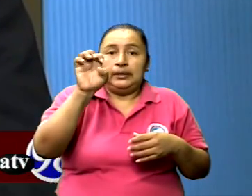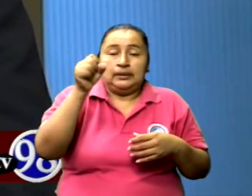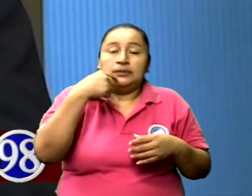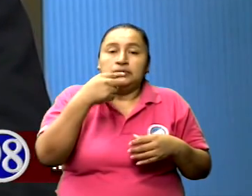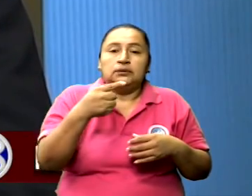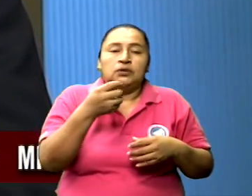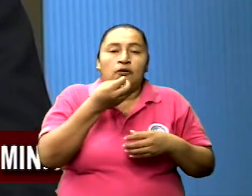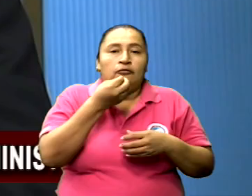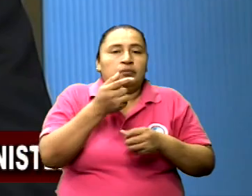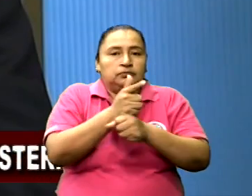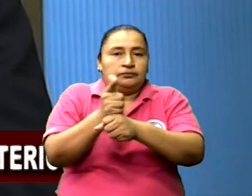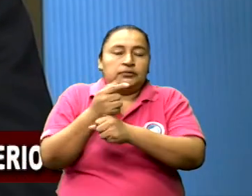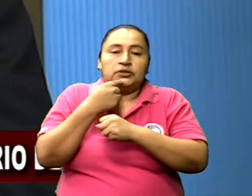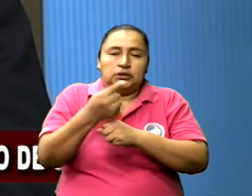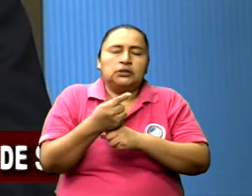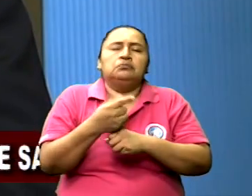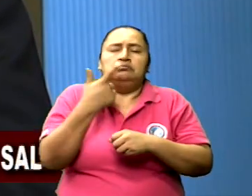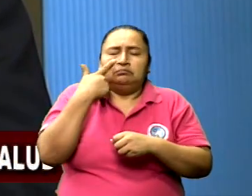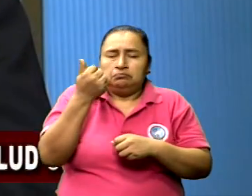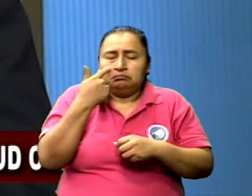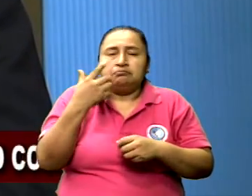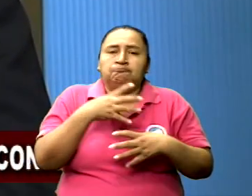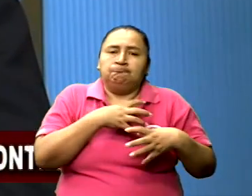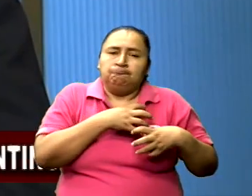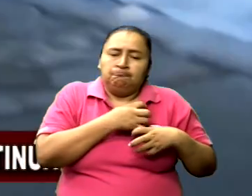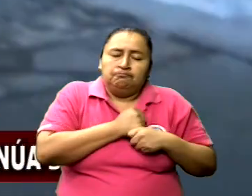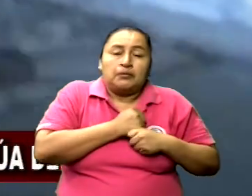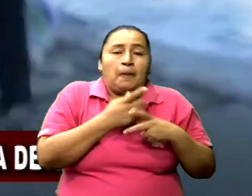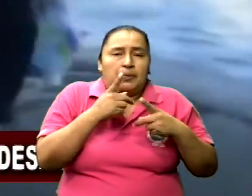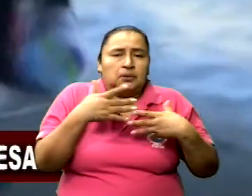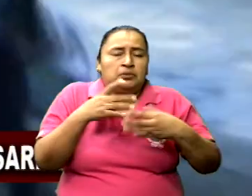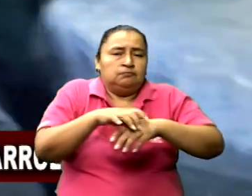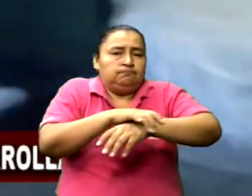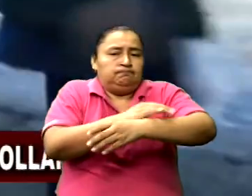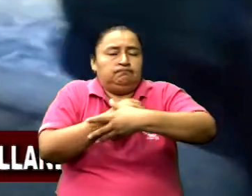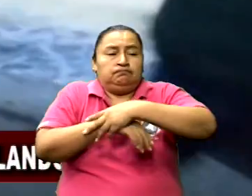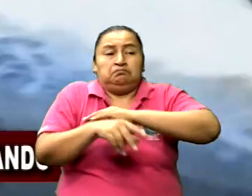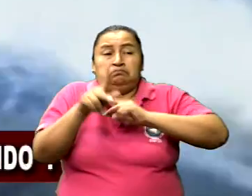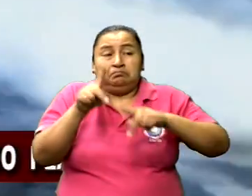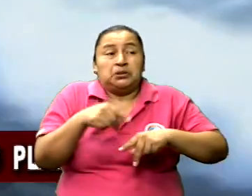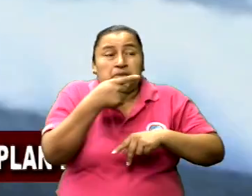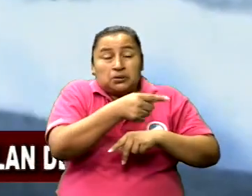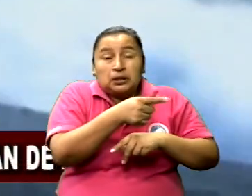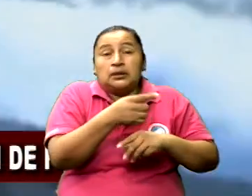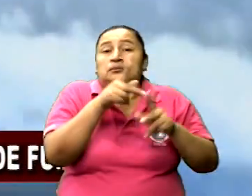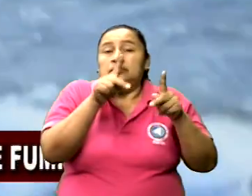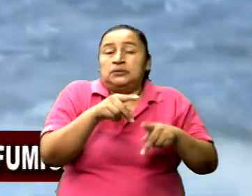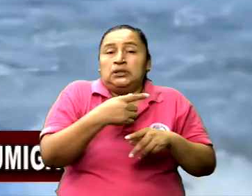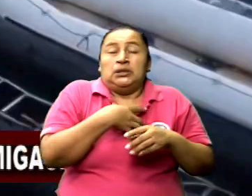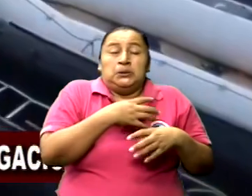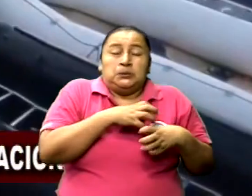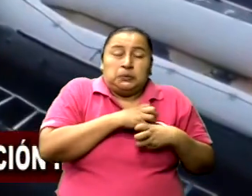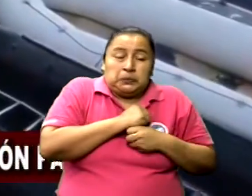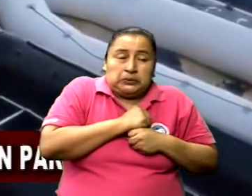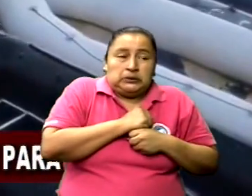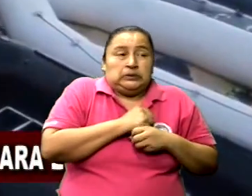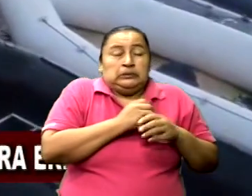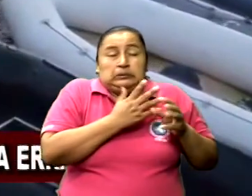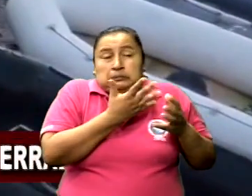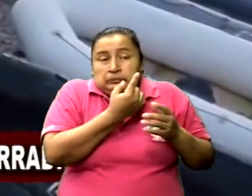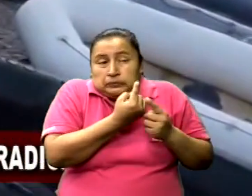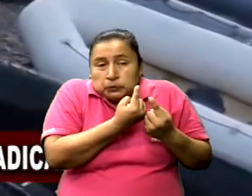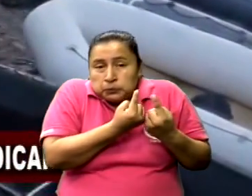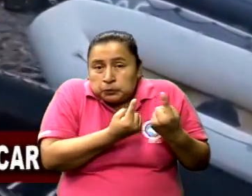través de un video, reconoció el dolor y valentía de estas personas que se enfrentan al sufrimiento, la